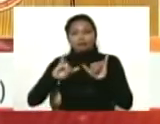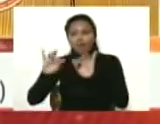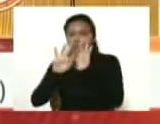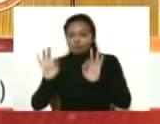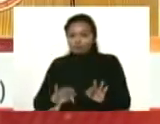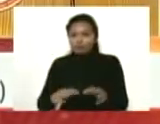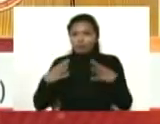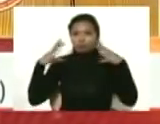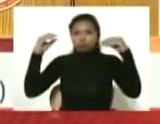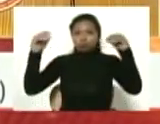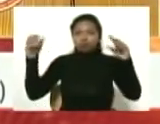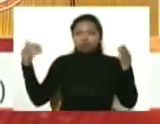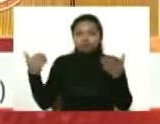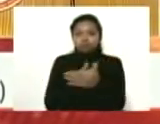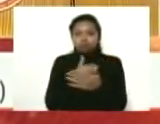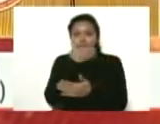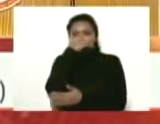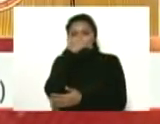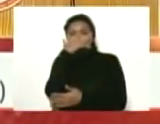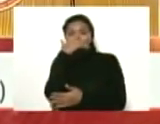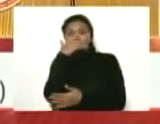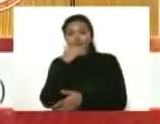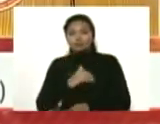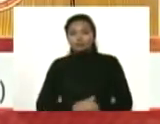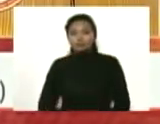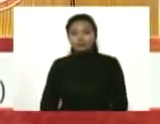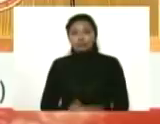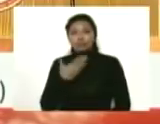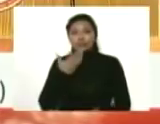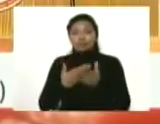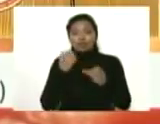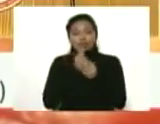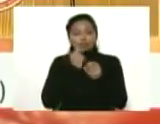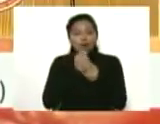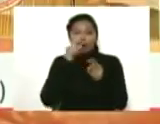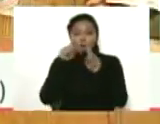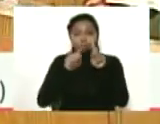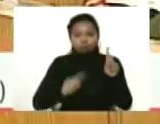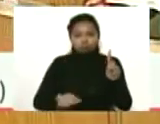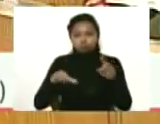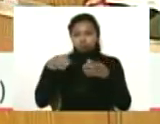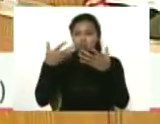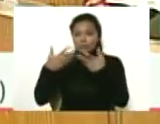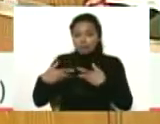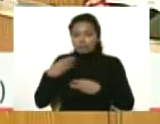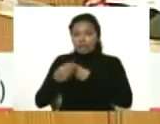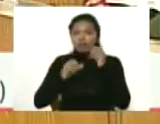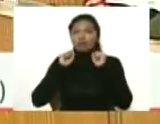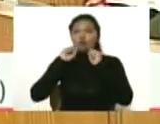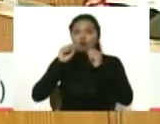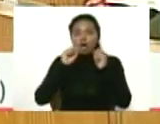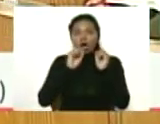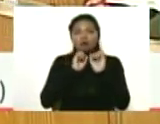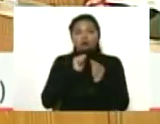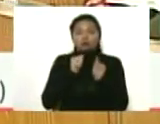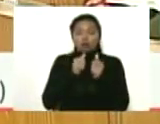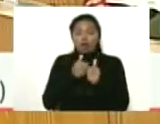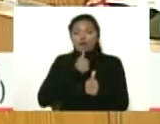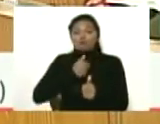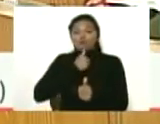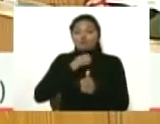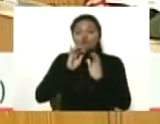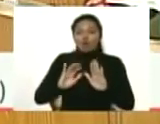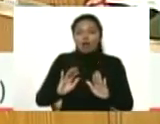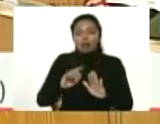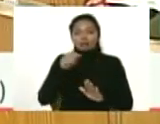Ataque terrorista al sistema eléctrico. Gracias a los trabajadores de Corpoelec se ha logrado contener estos dos ataques de